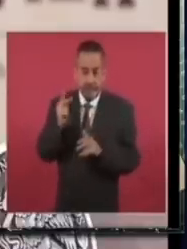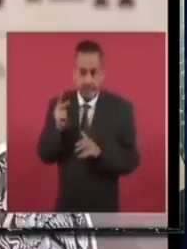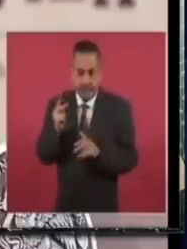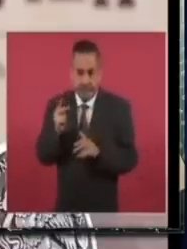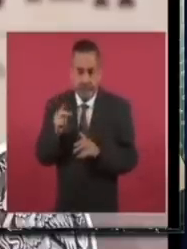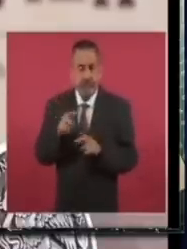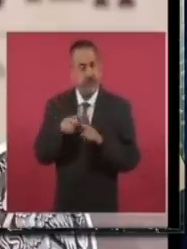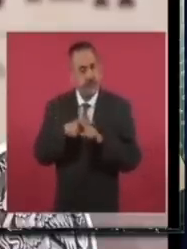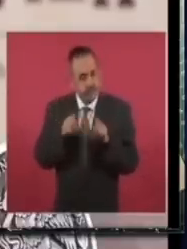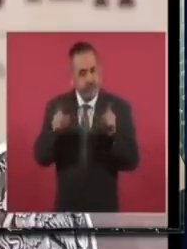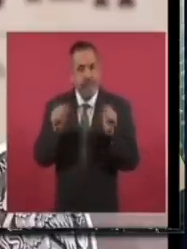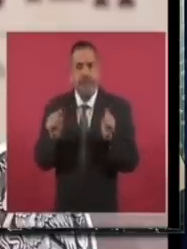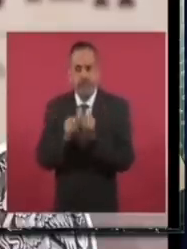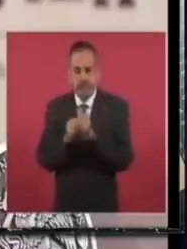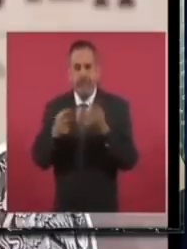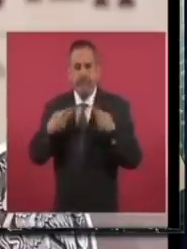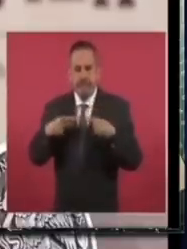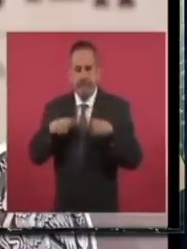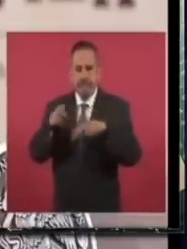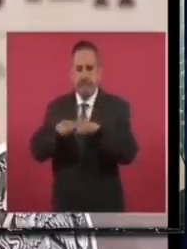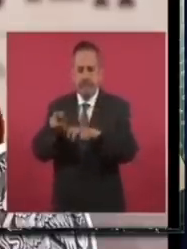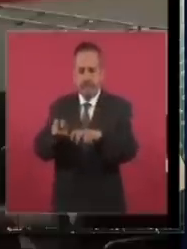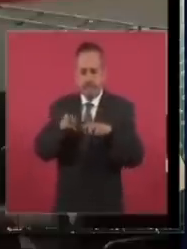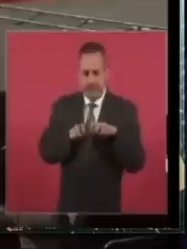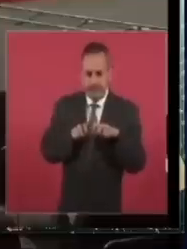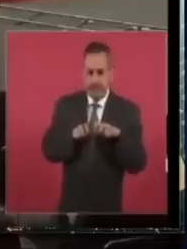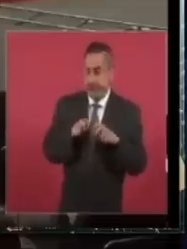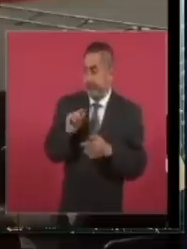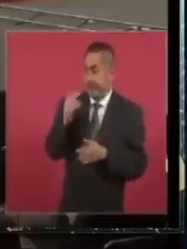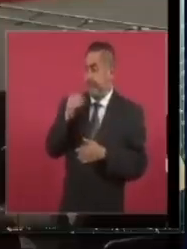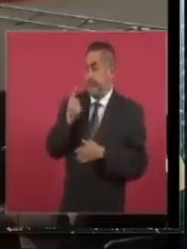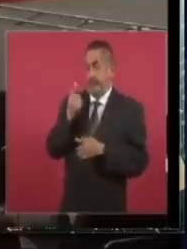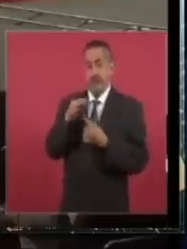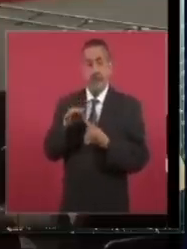Y en este caso, pues además llevábamos a un pasajero muy importante.